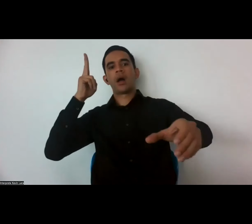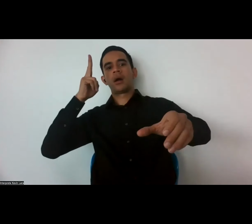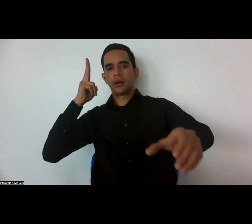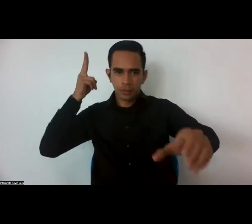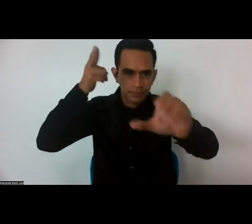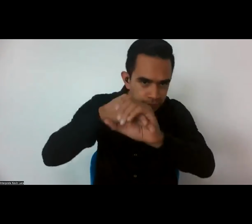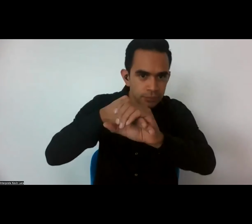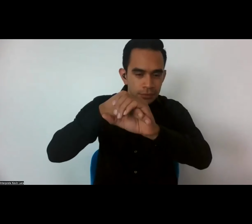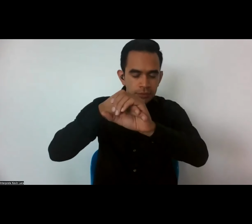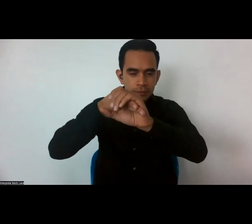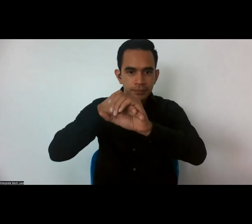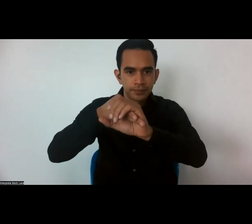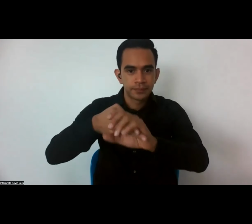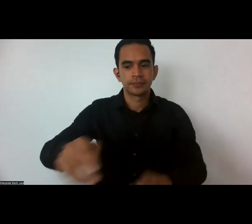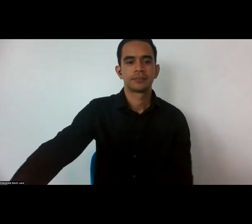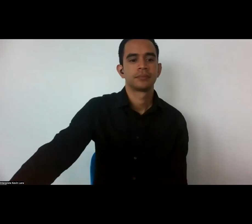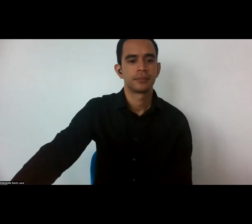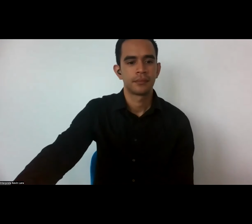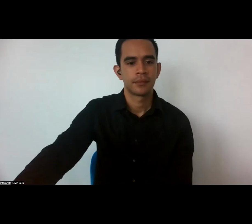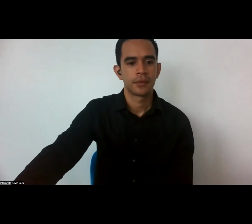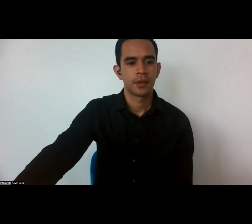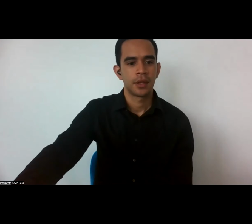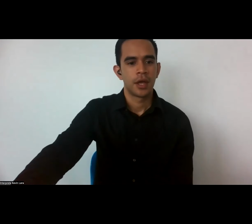eres mi enlace, ¿hasta dónde me vieron?